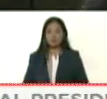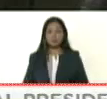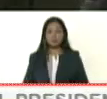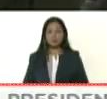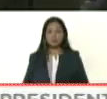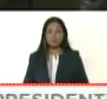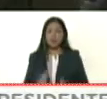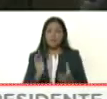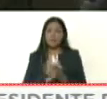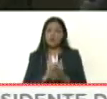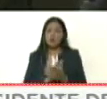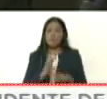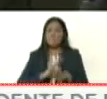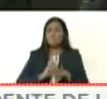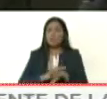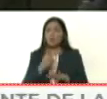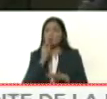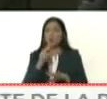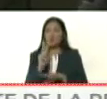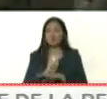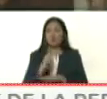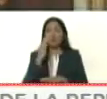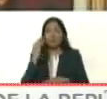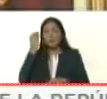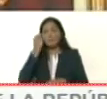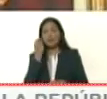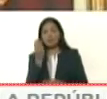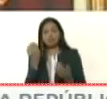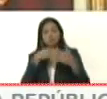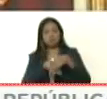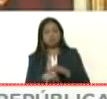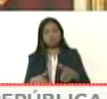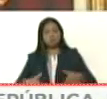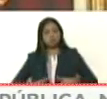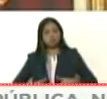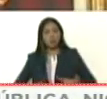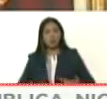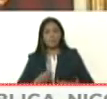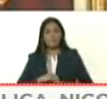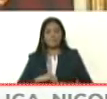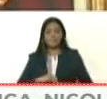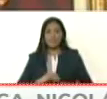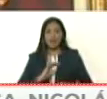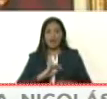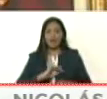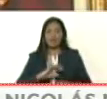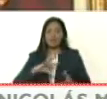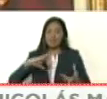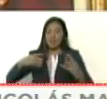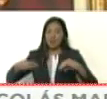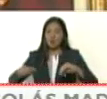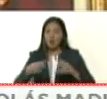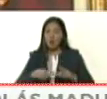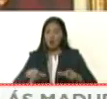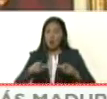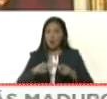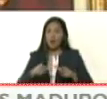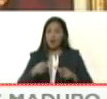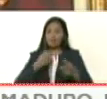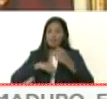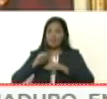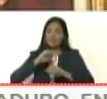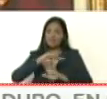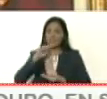camarada, ¿por qué no usamos la artillería, utilizamos, integramos el esfuerzo de los CLAP, de las Unidades Populares de Defensa